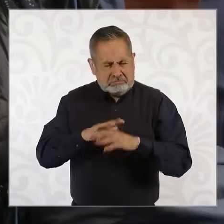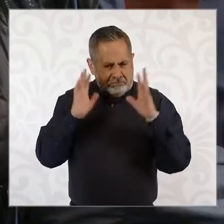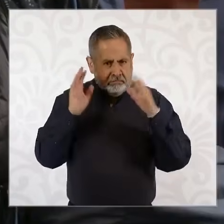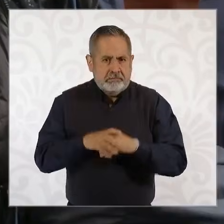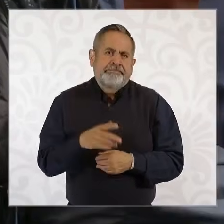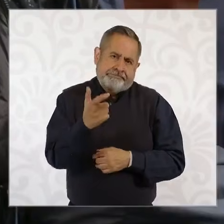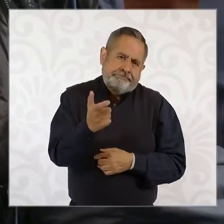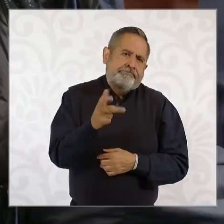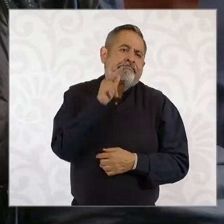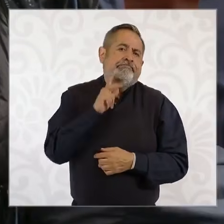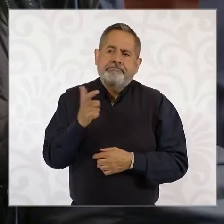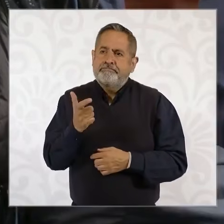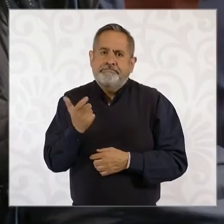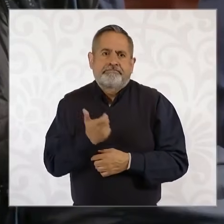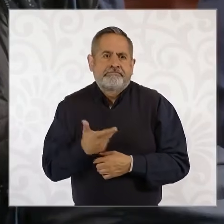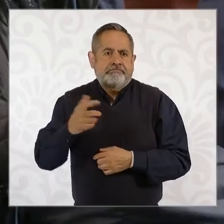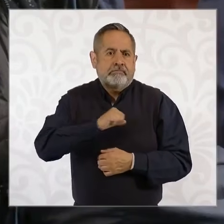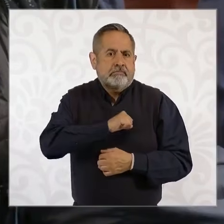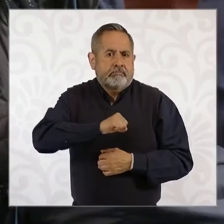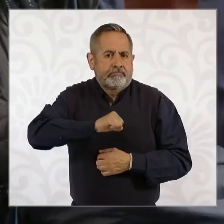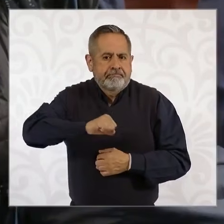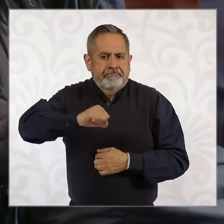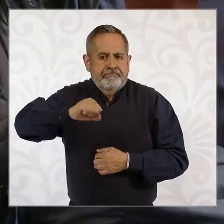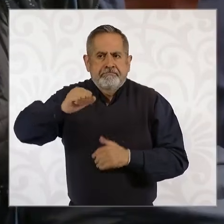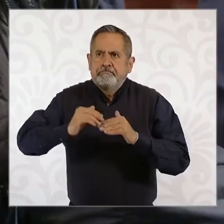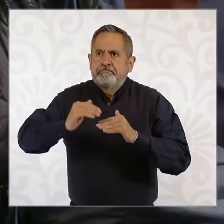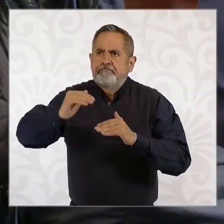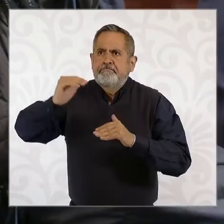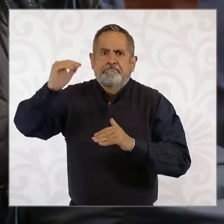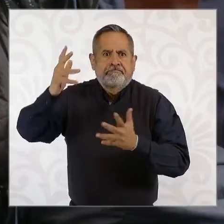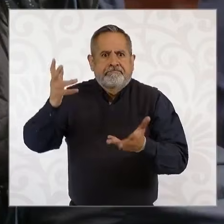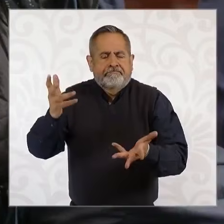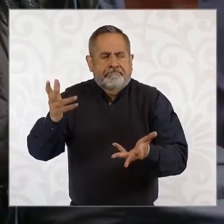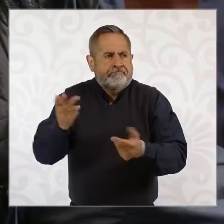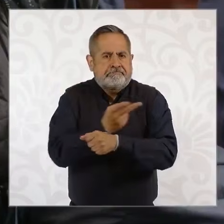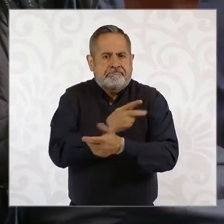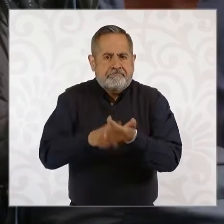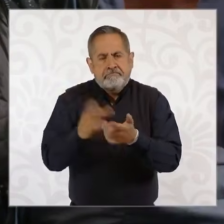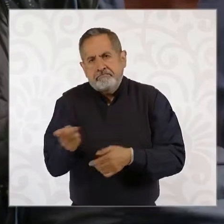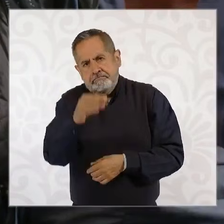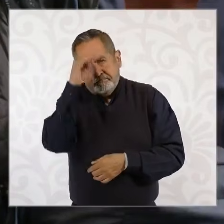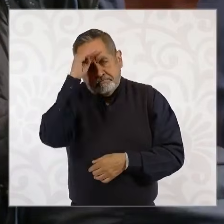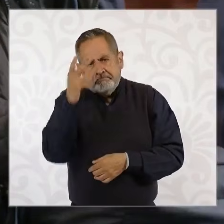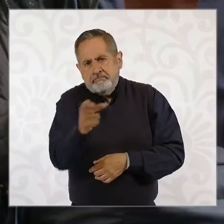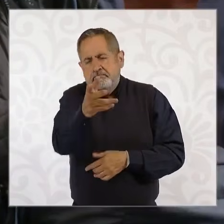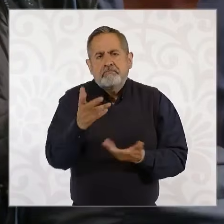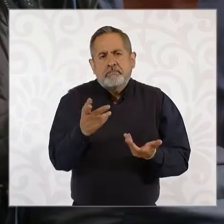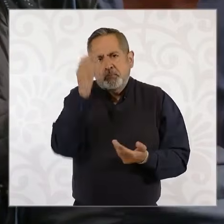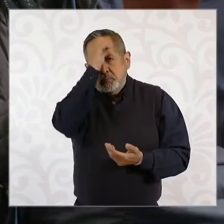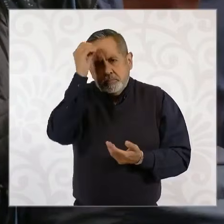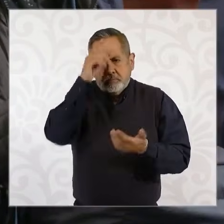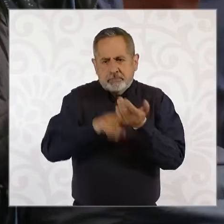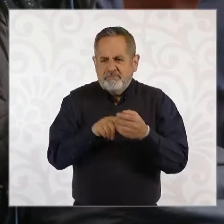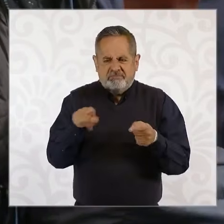de los combustibles, como ya bien nos señalaban. Entonces, preguntarle, bueno, su opinión al respecto sobre esta escalada, sobre todo en las diferencias